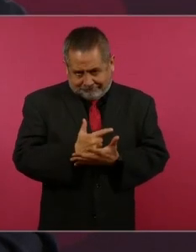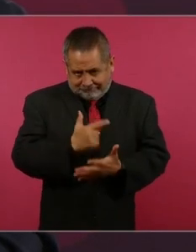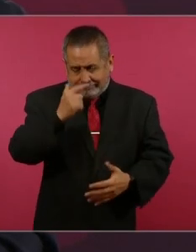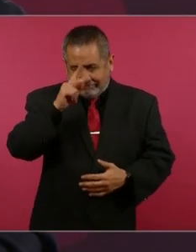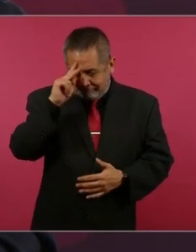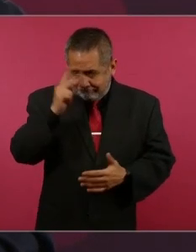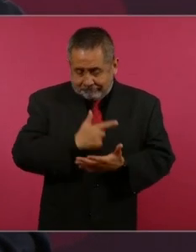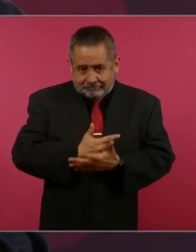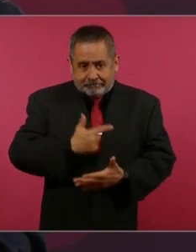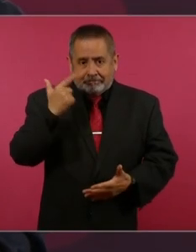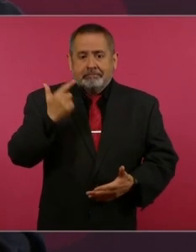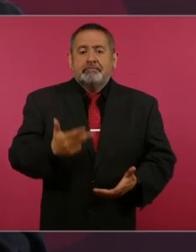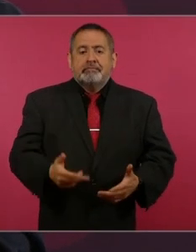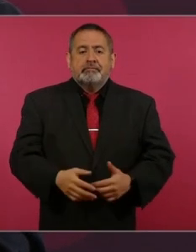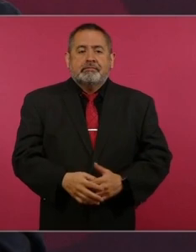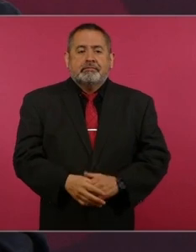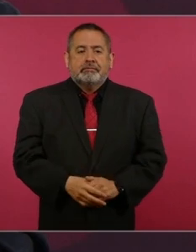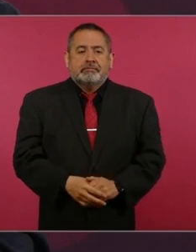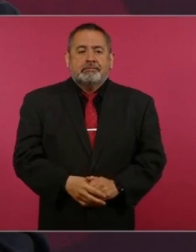tremendas.